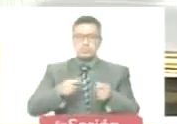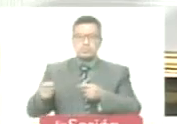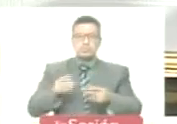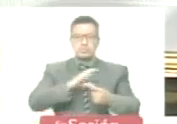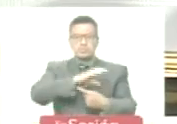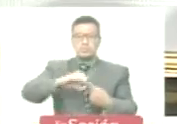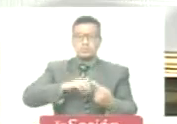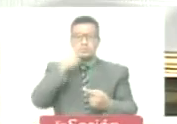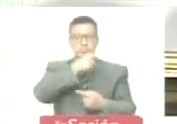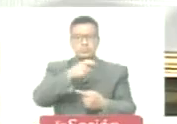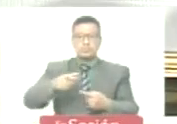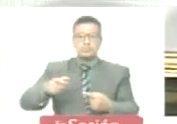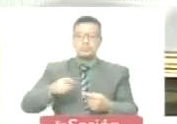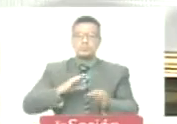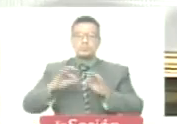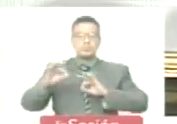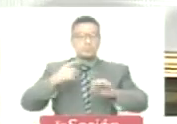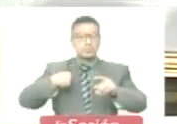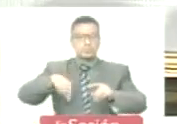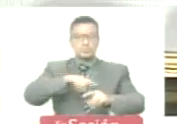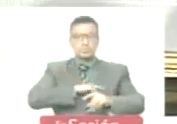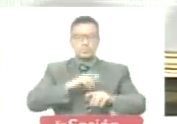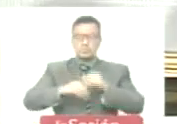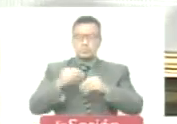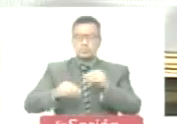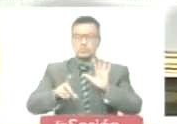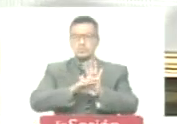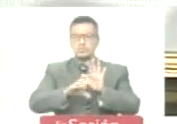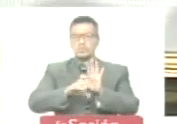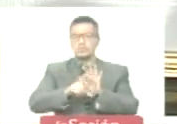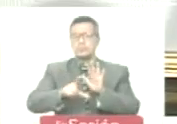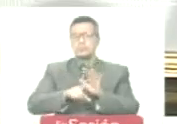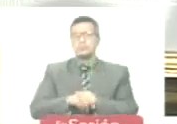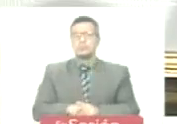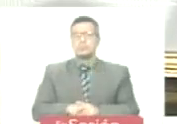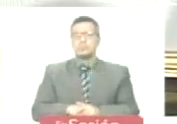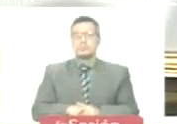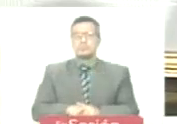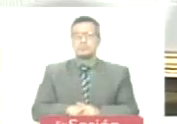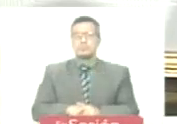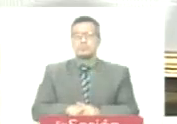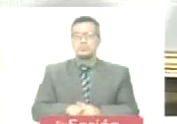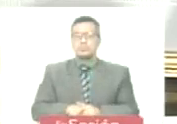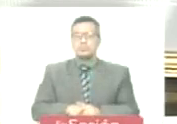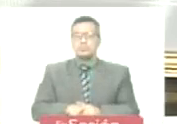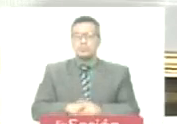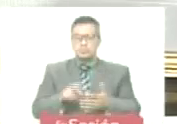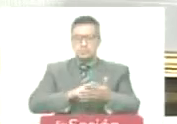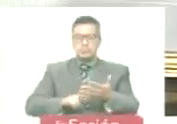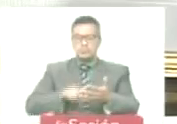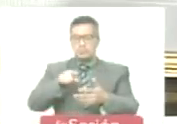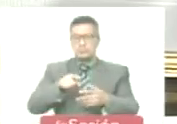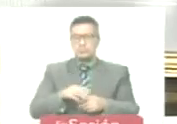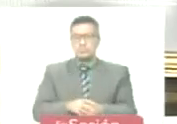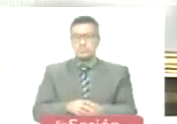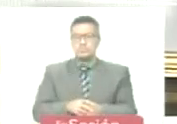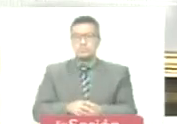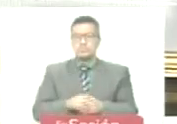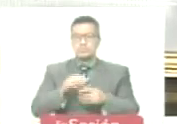Cultural Pública en los términos que establezca la ley. Y aquí viene la razón de la lectura de este artículo.